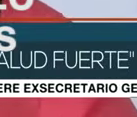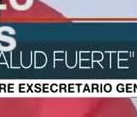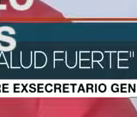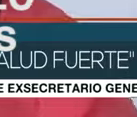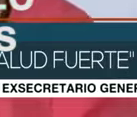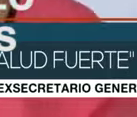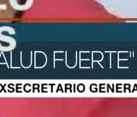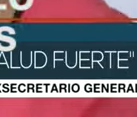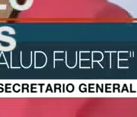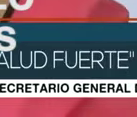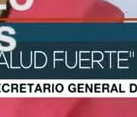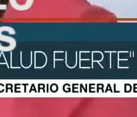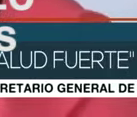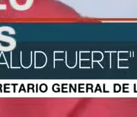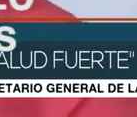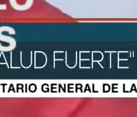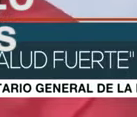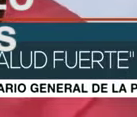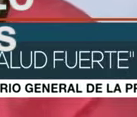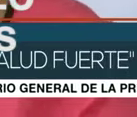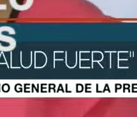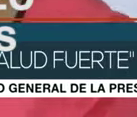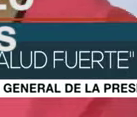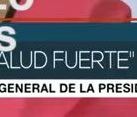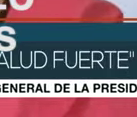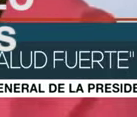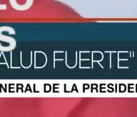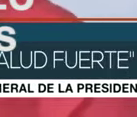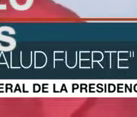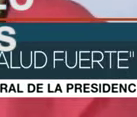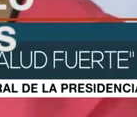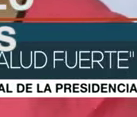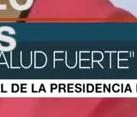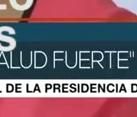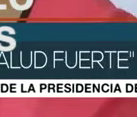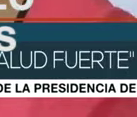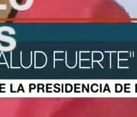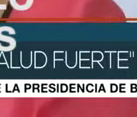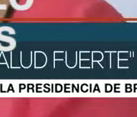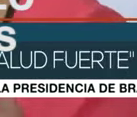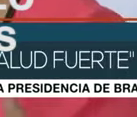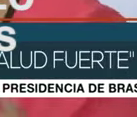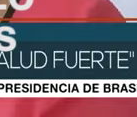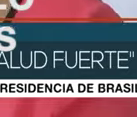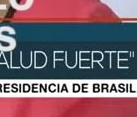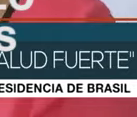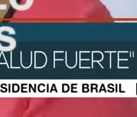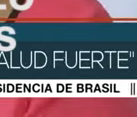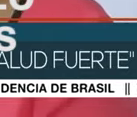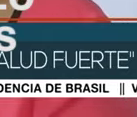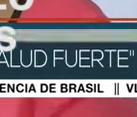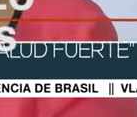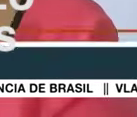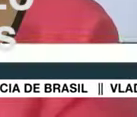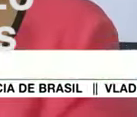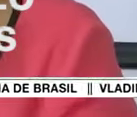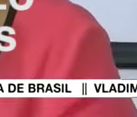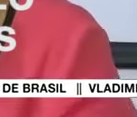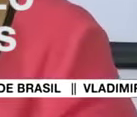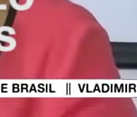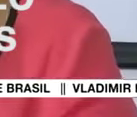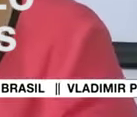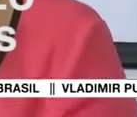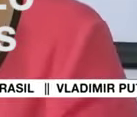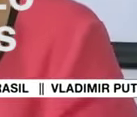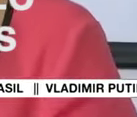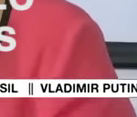seguridad de la salud, seguridad alimentaria, un pueblo culto. Por tanto, este pueblo recibe a